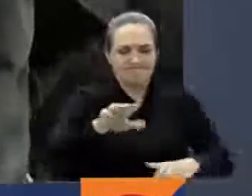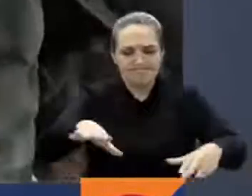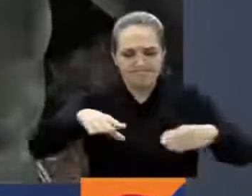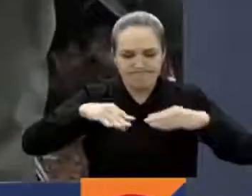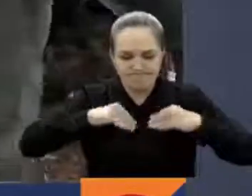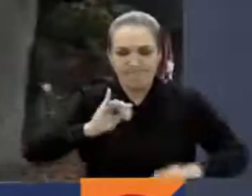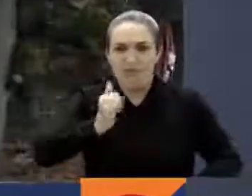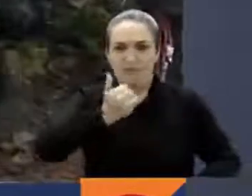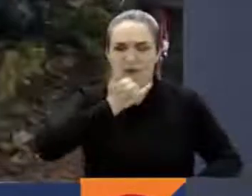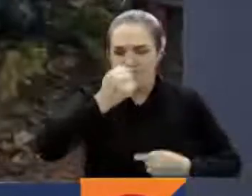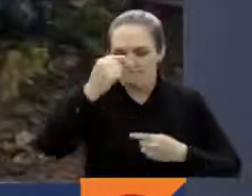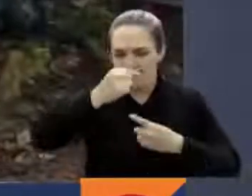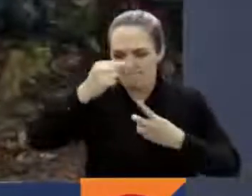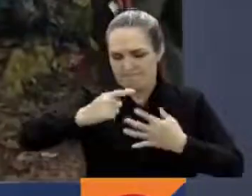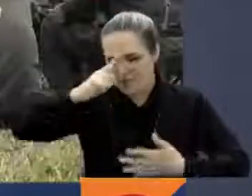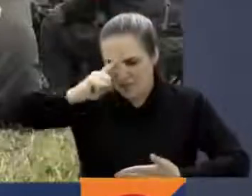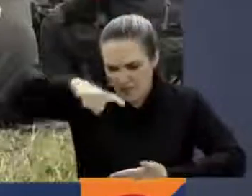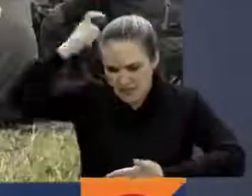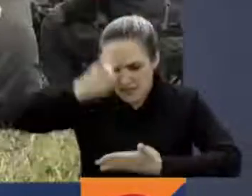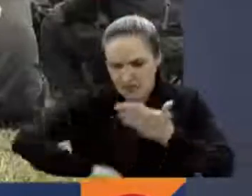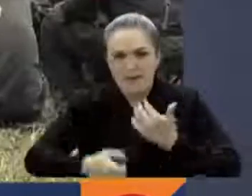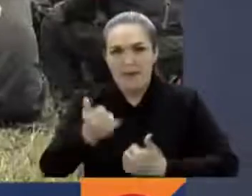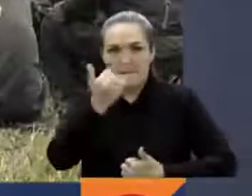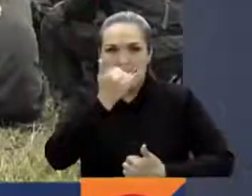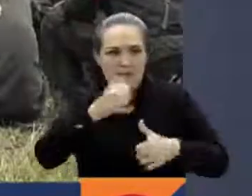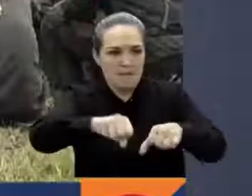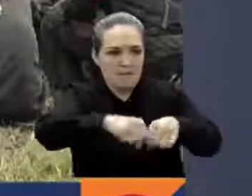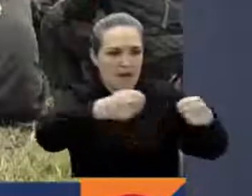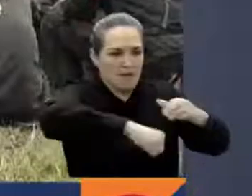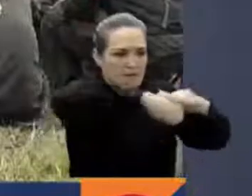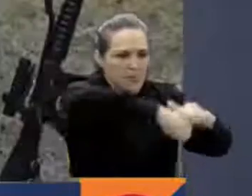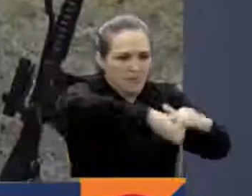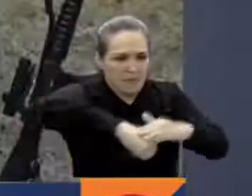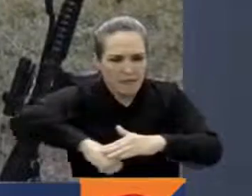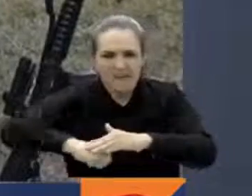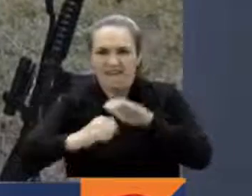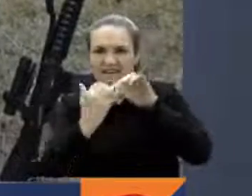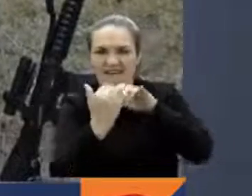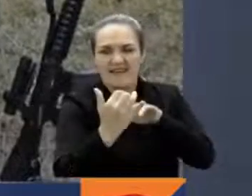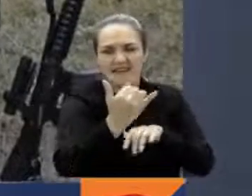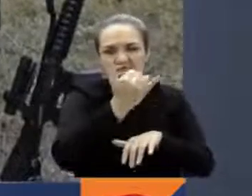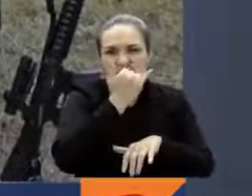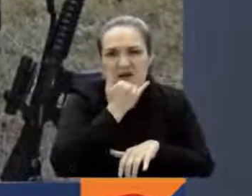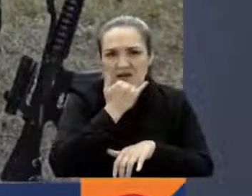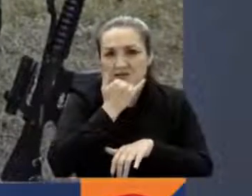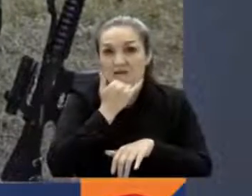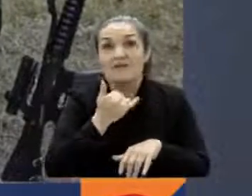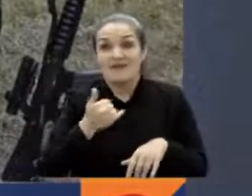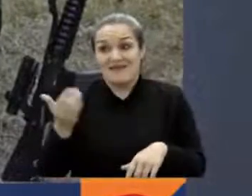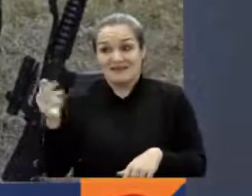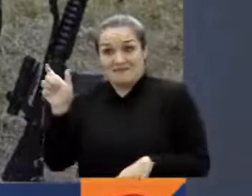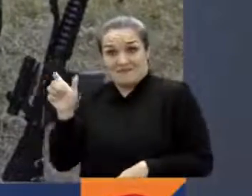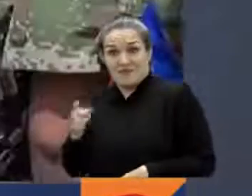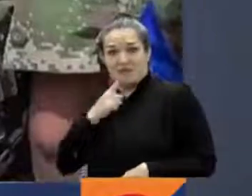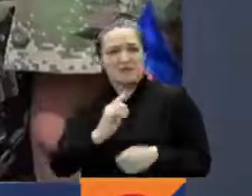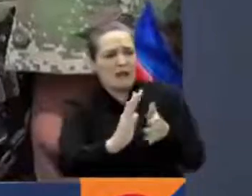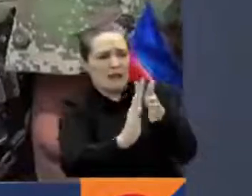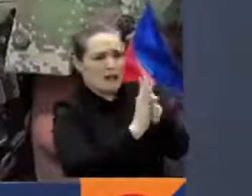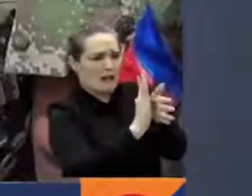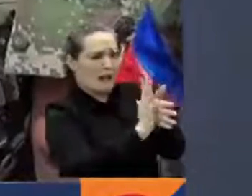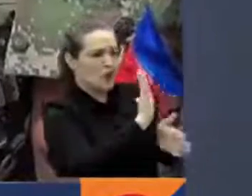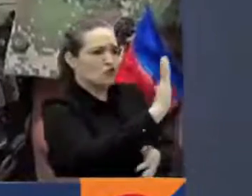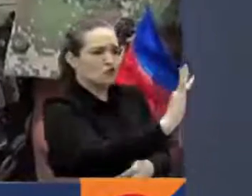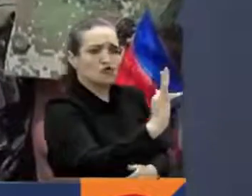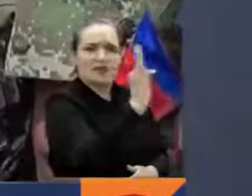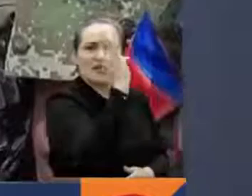de lesa humanidad y también por crímenes de guerra. Además, aseguró que tras escuchar varios testimonios de algunas de las víctimas,